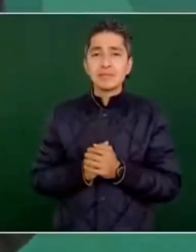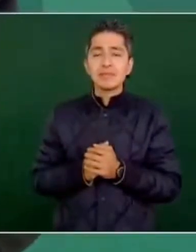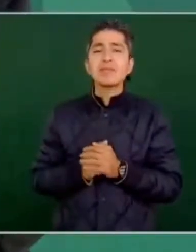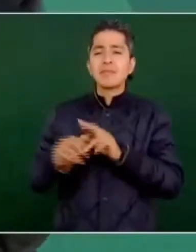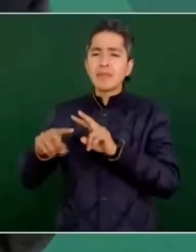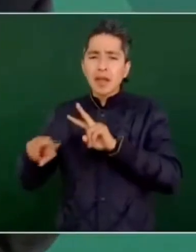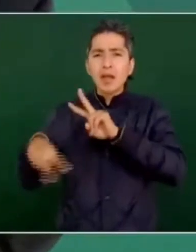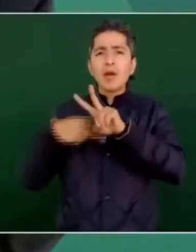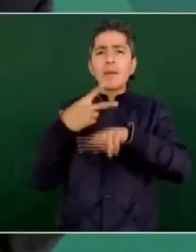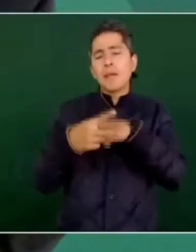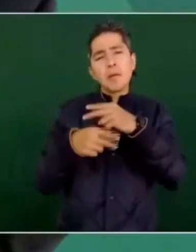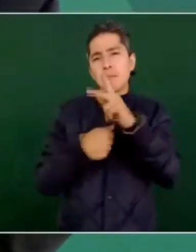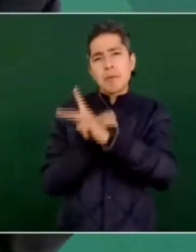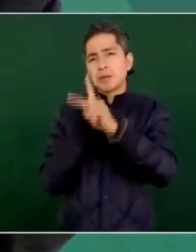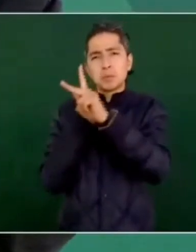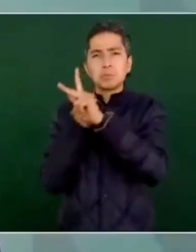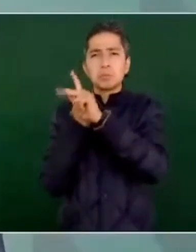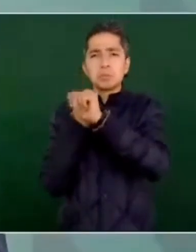acudieron al extranjero